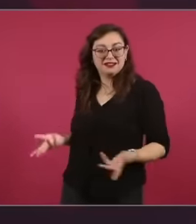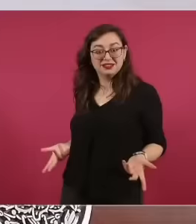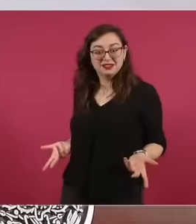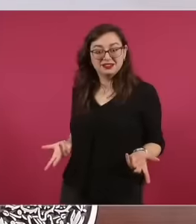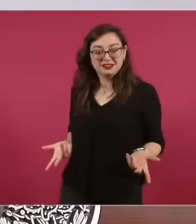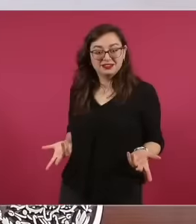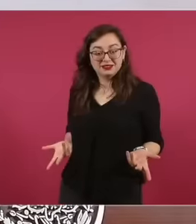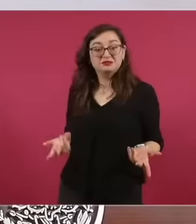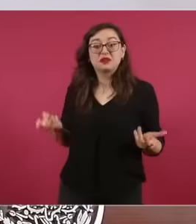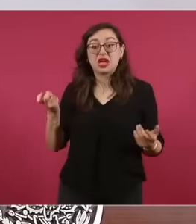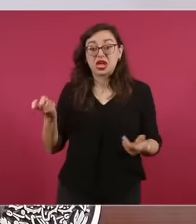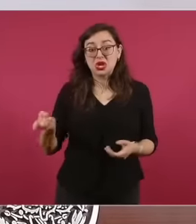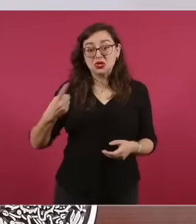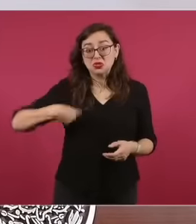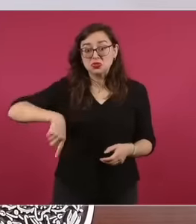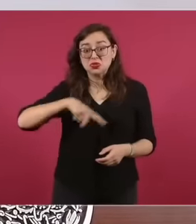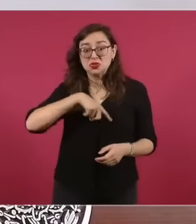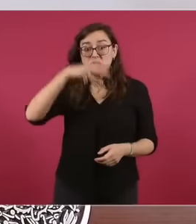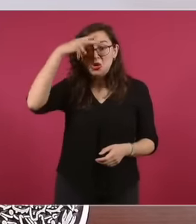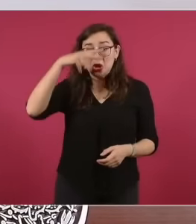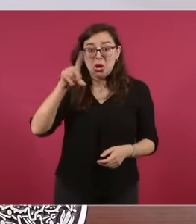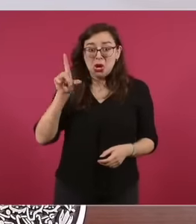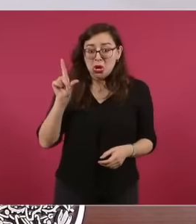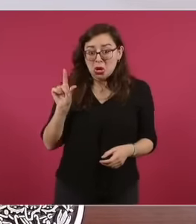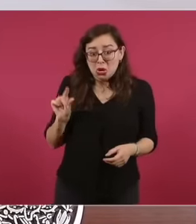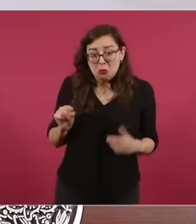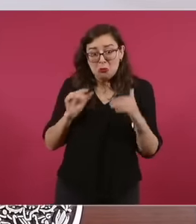hagamos a un lado los complejos.